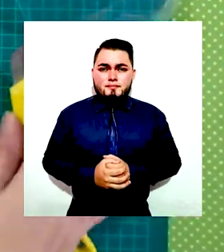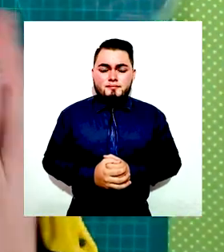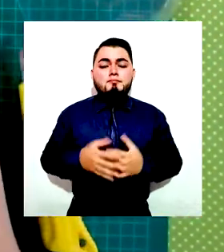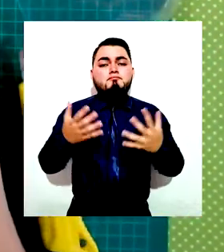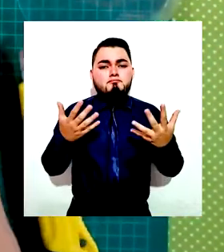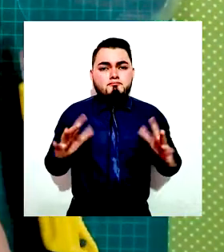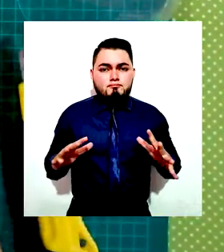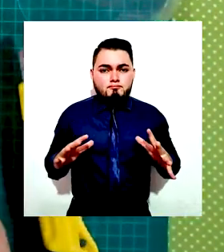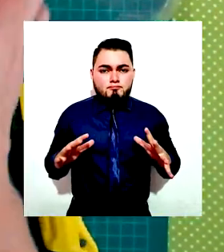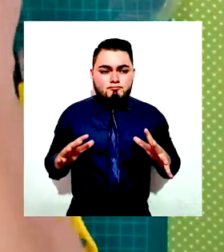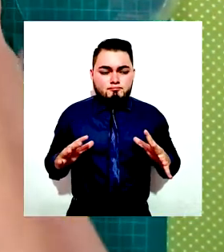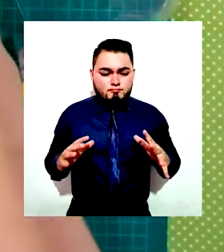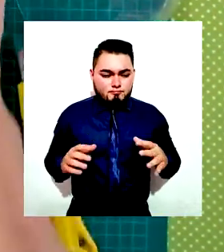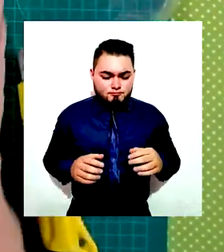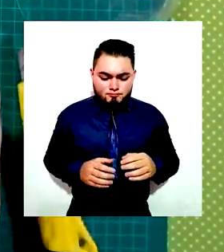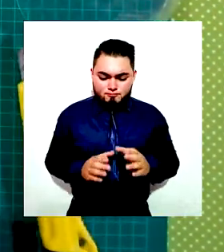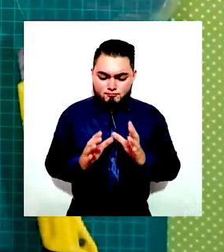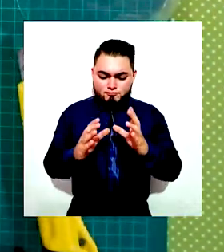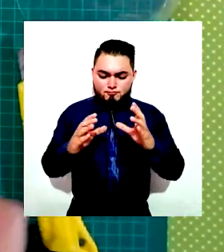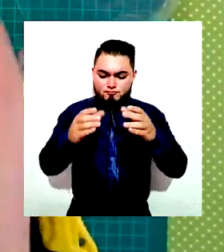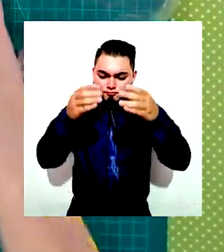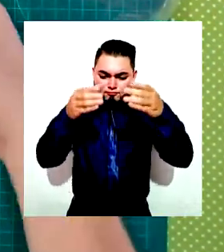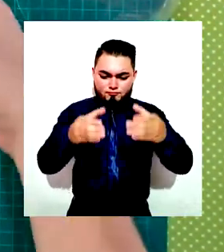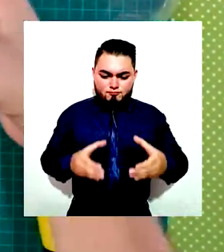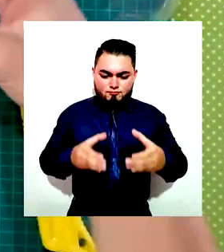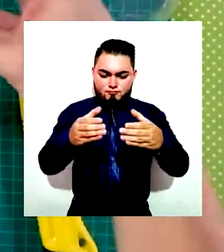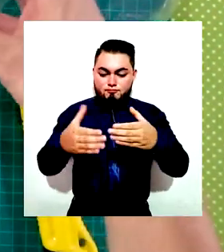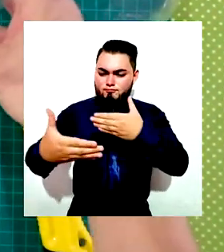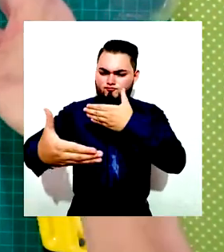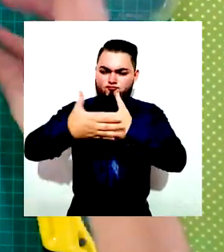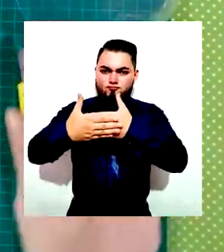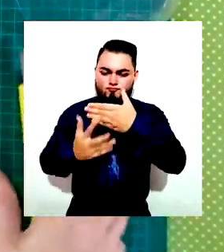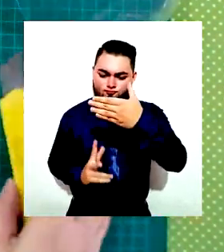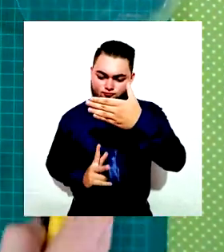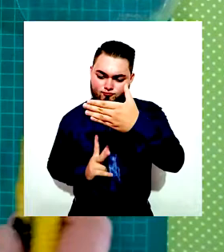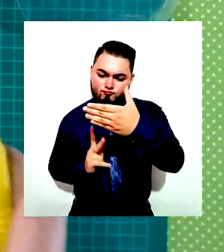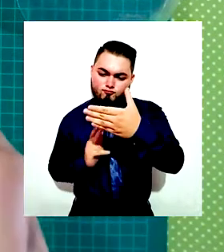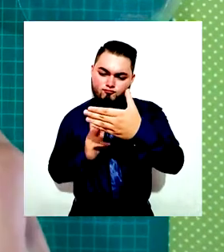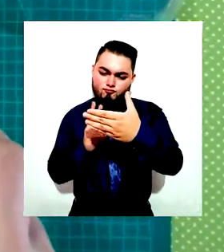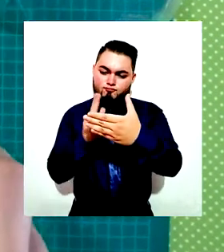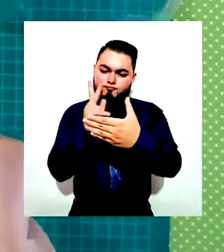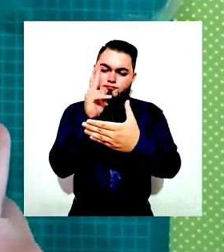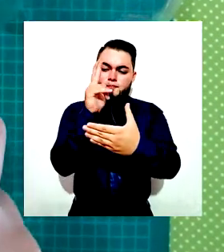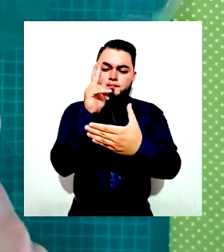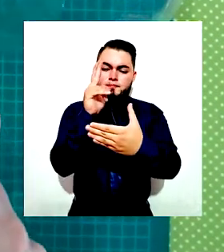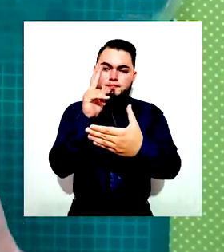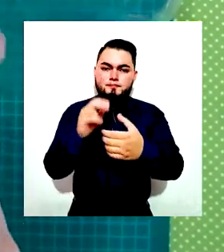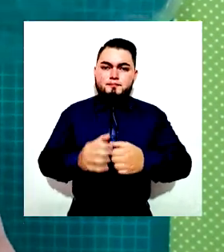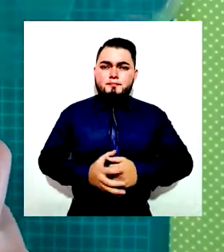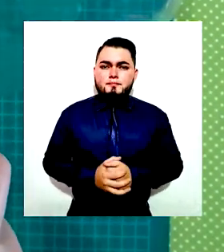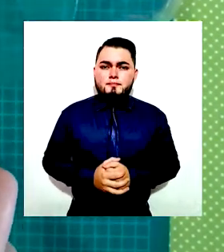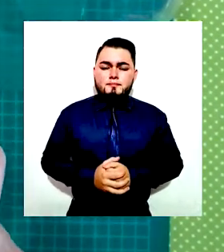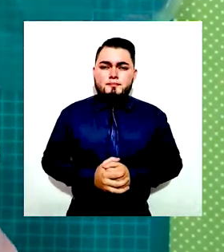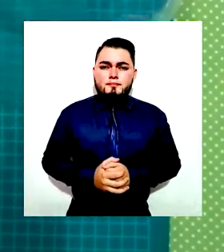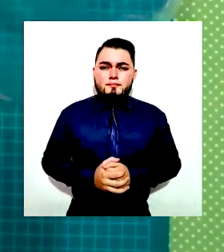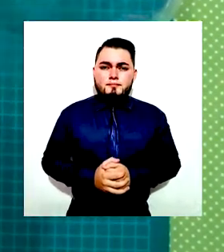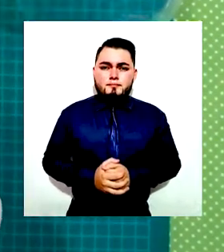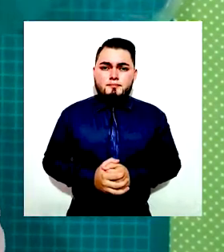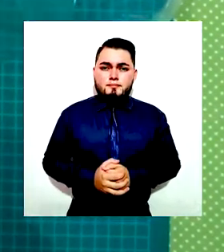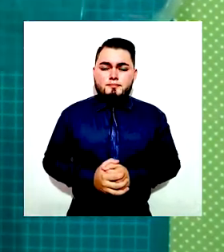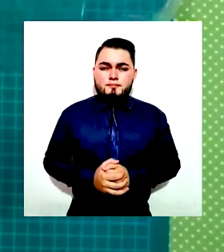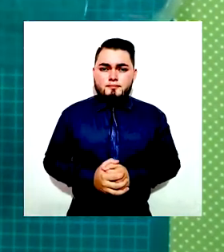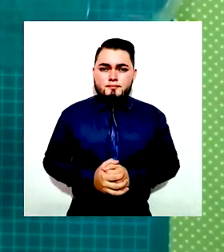Al terminar, haremos un corte por la línea de adhesivo que queda al quitar la etiqueta del envase.